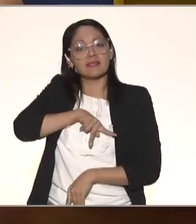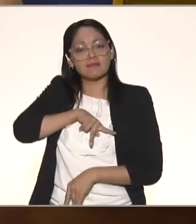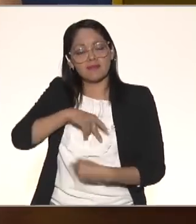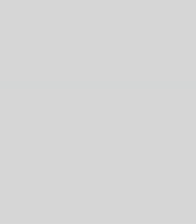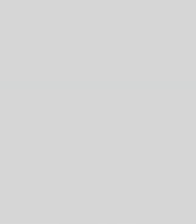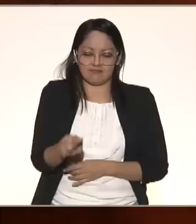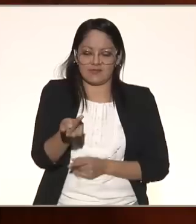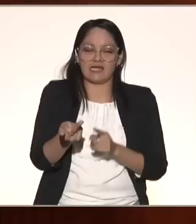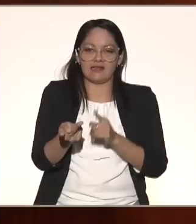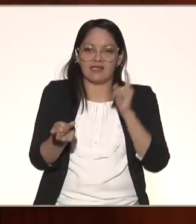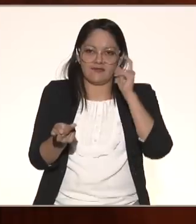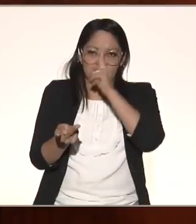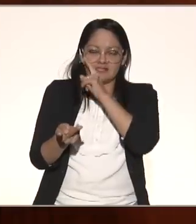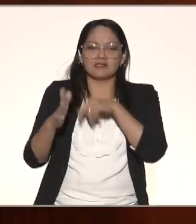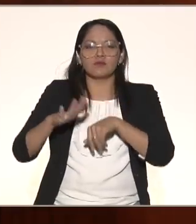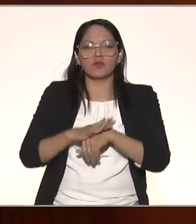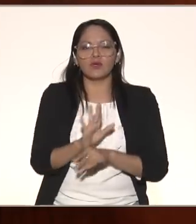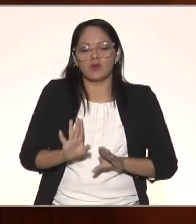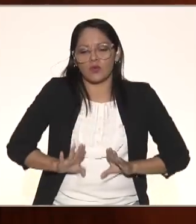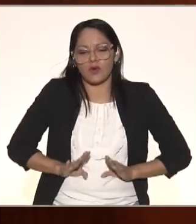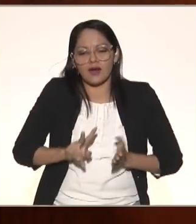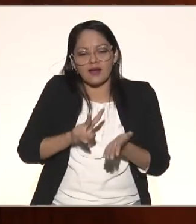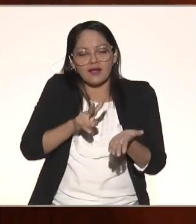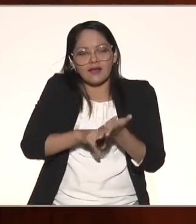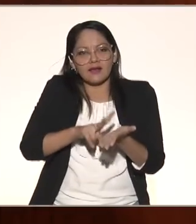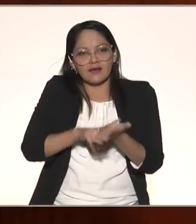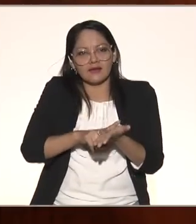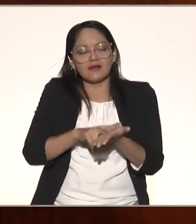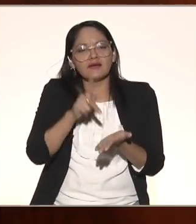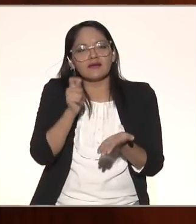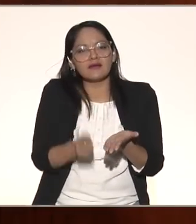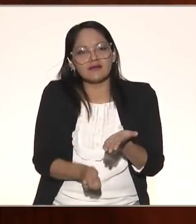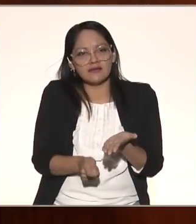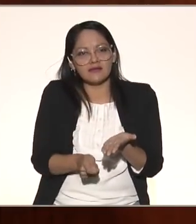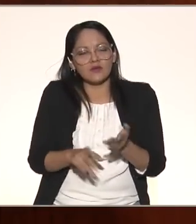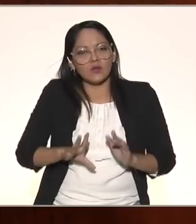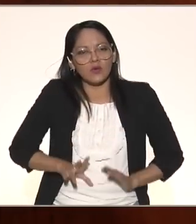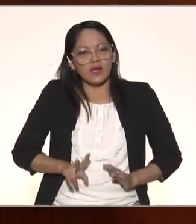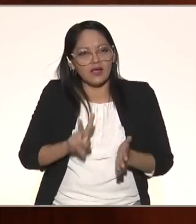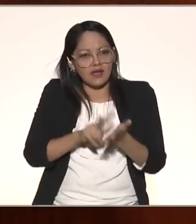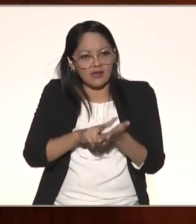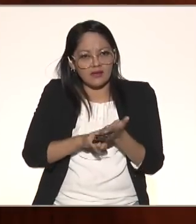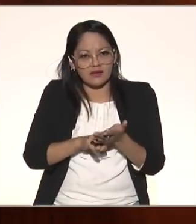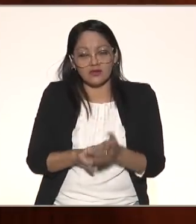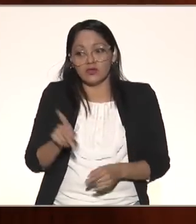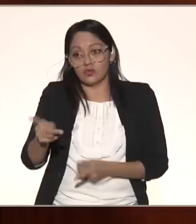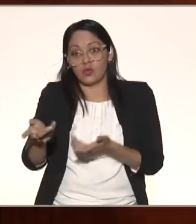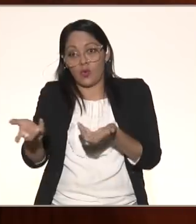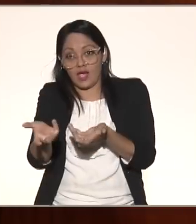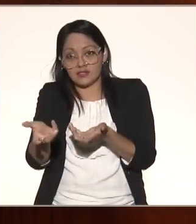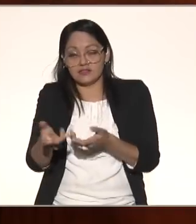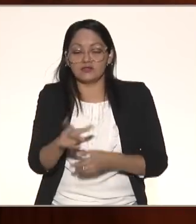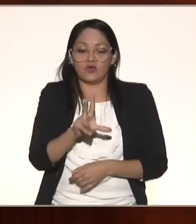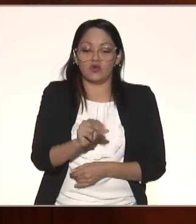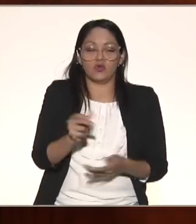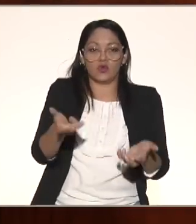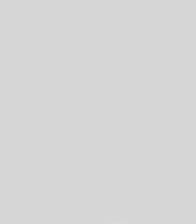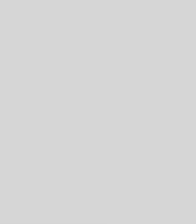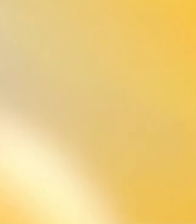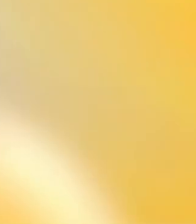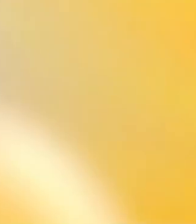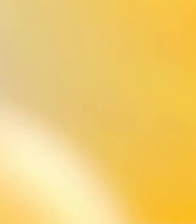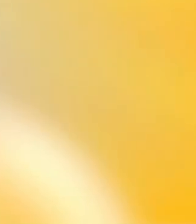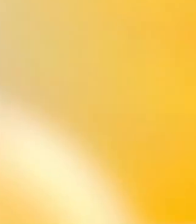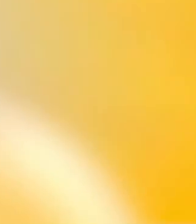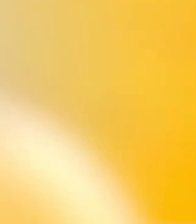realizarnos. Los valores al final del día no deberían, no son, o sea, o los haces o no los haces. No los puedo hacer a